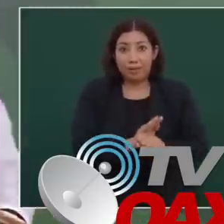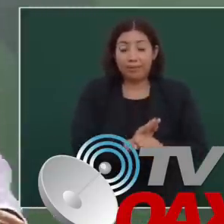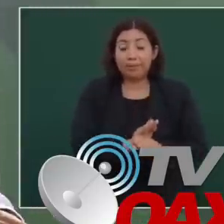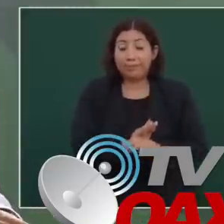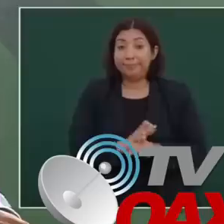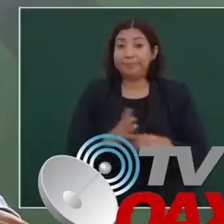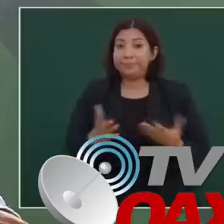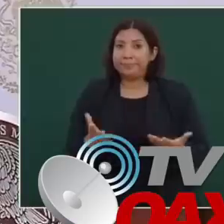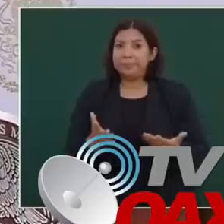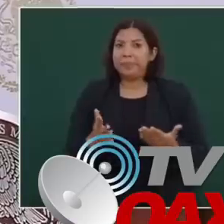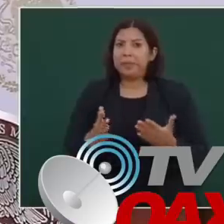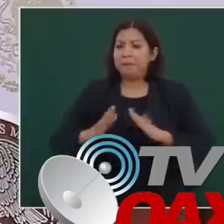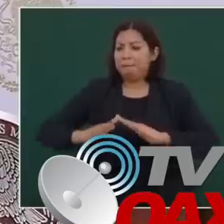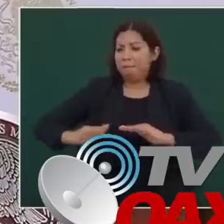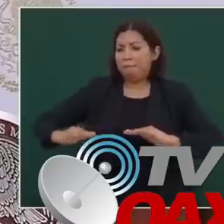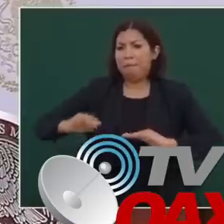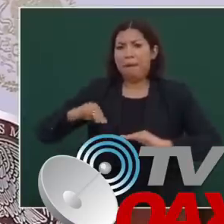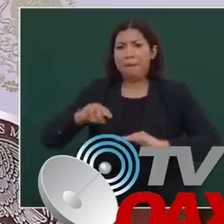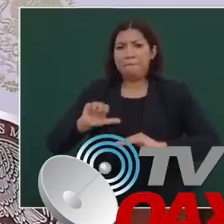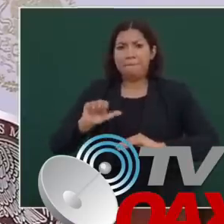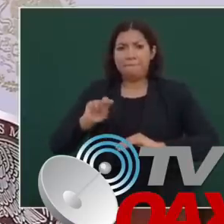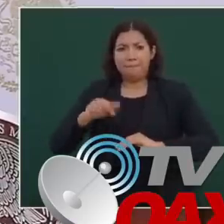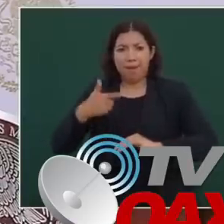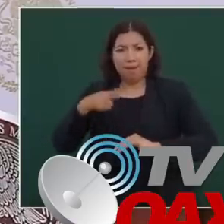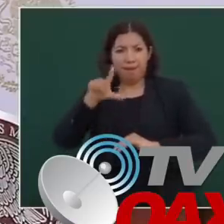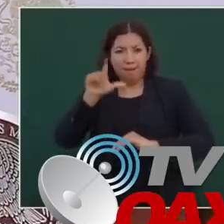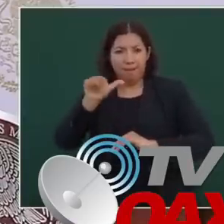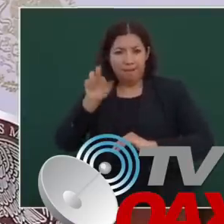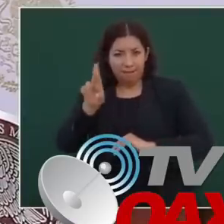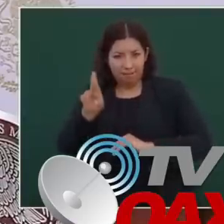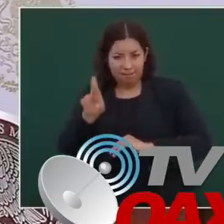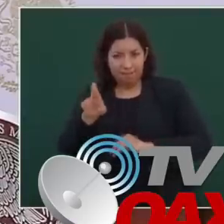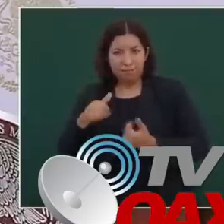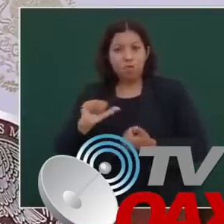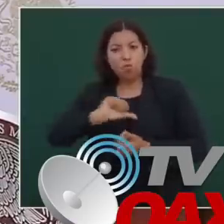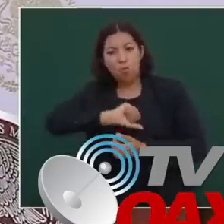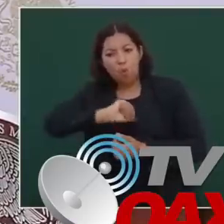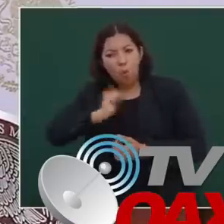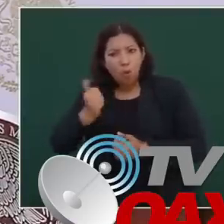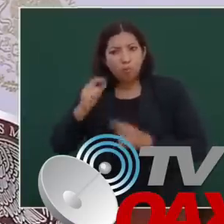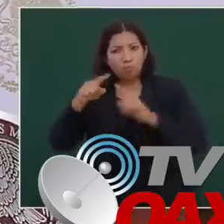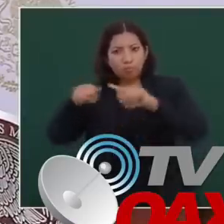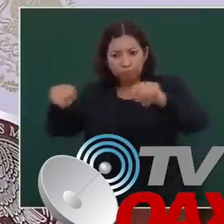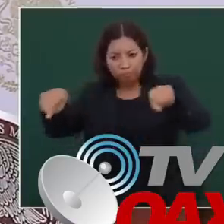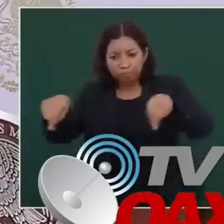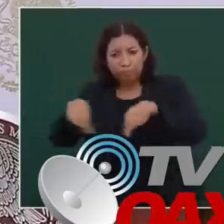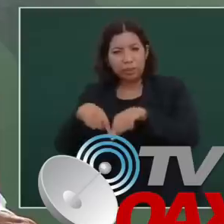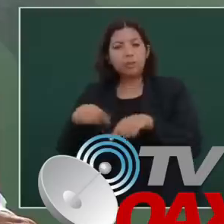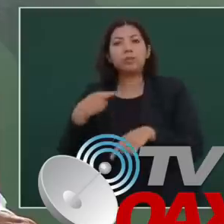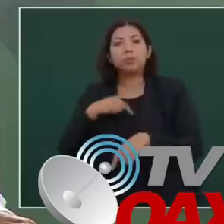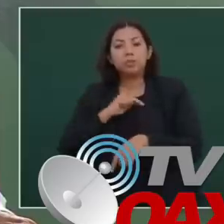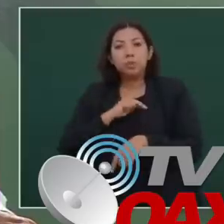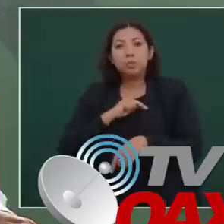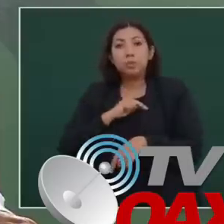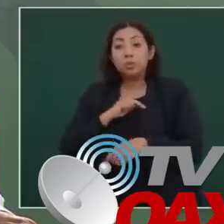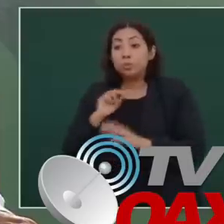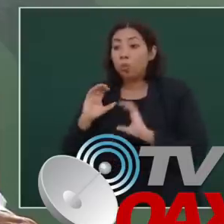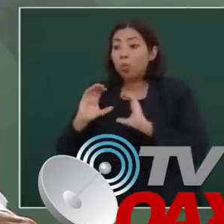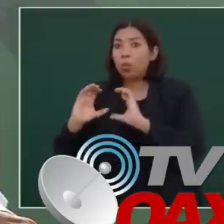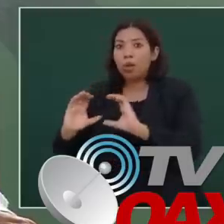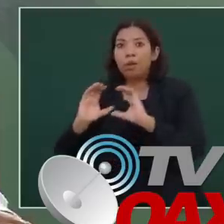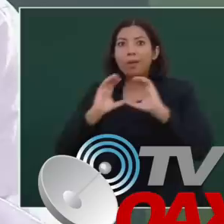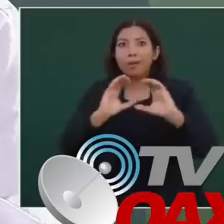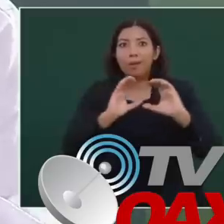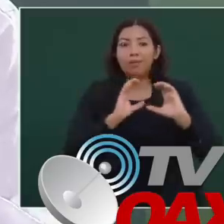y miles de hectares en Quintana r que estamos Rescatando nada más para que